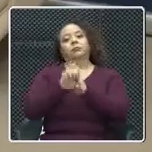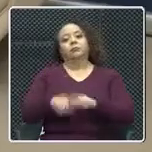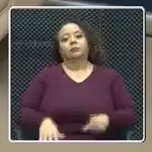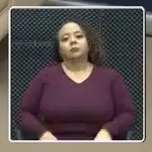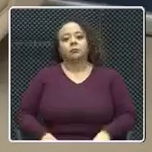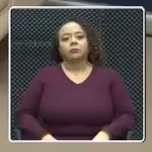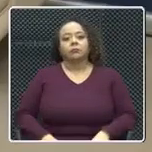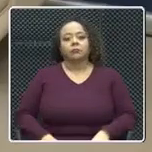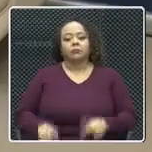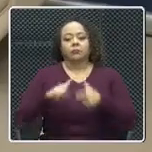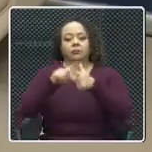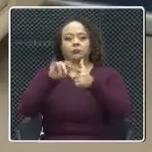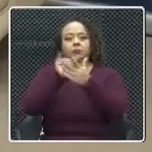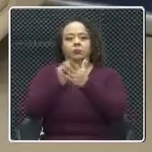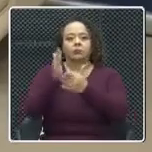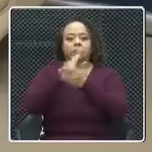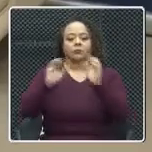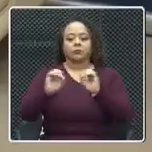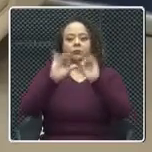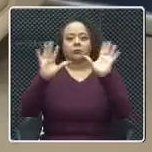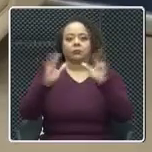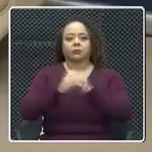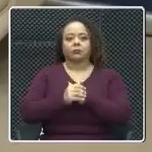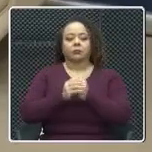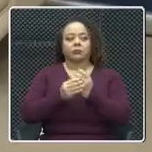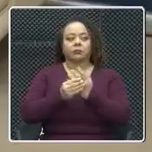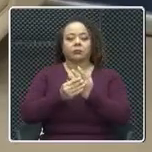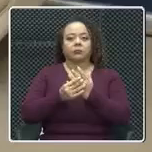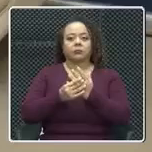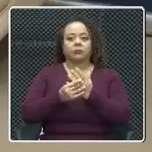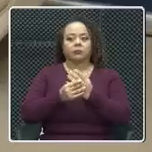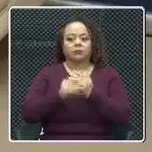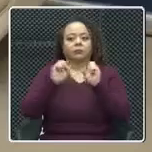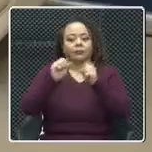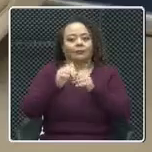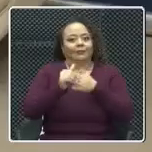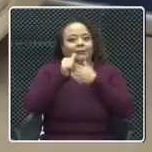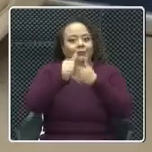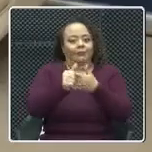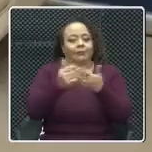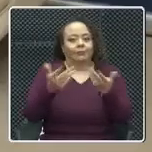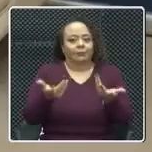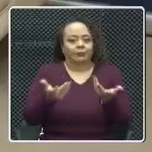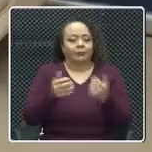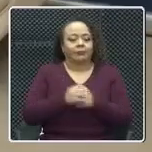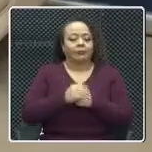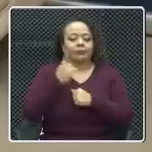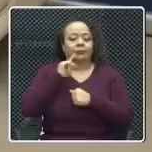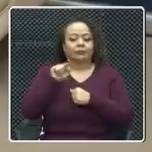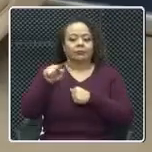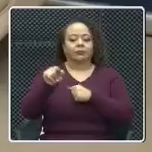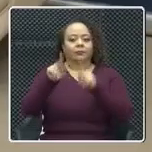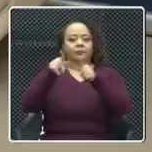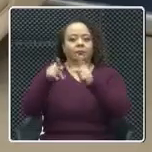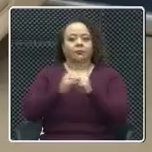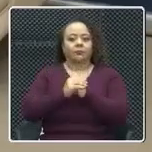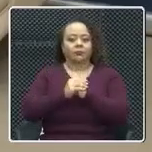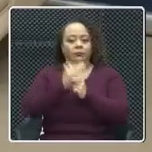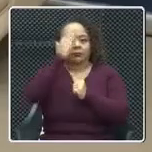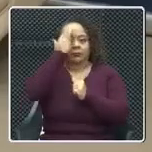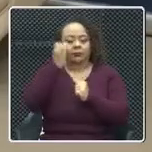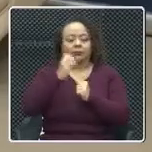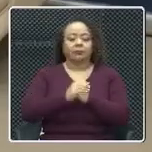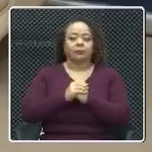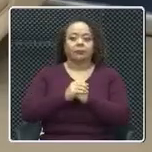¿Verdad? Entonces, esa parte, claro que uno le va a dar una luz al patrono de cuál línea seguir con esa persona. Porque si bien es